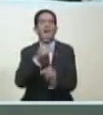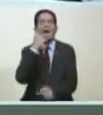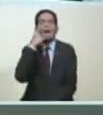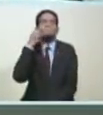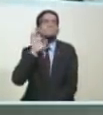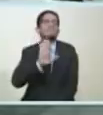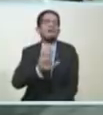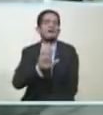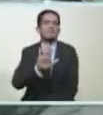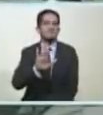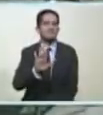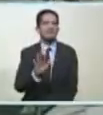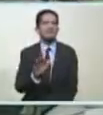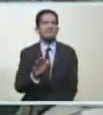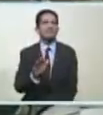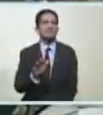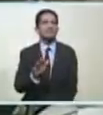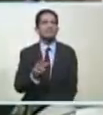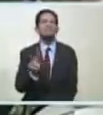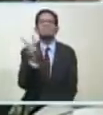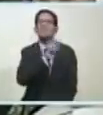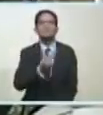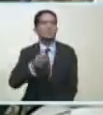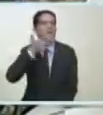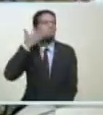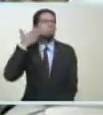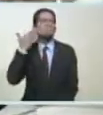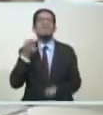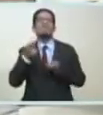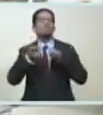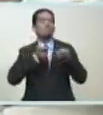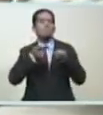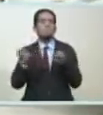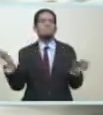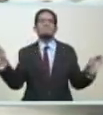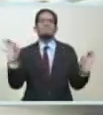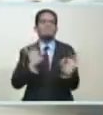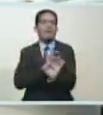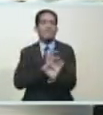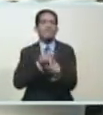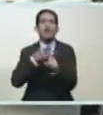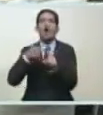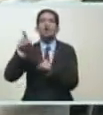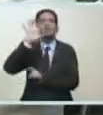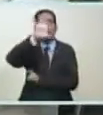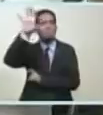amenaza nadie. Venezuela no la domina nadie.